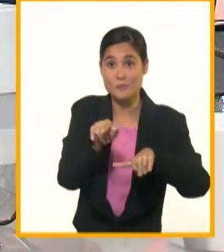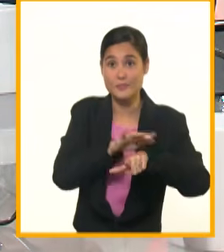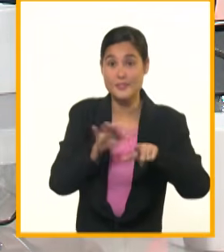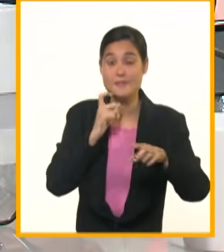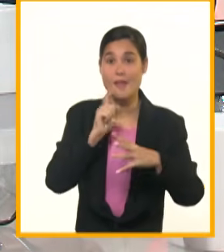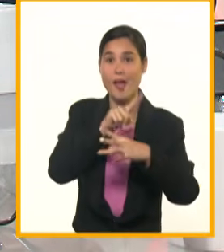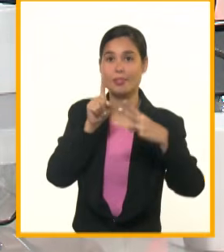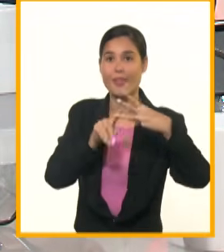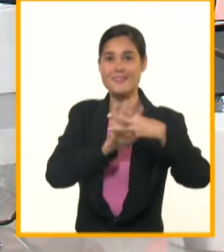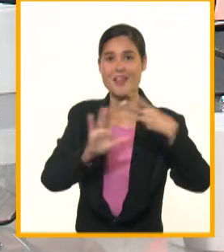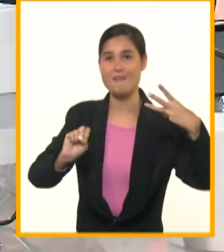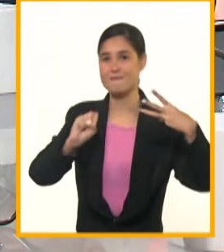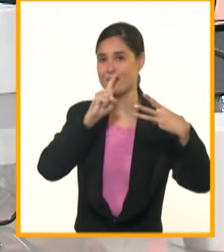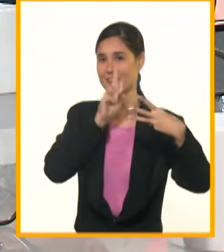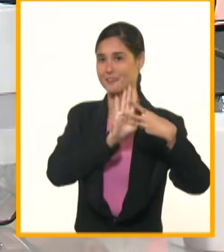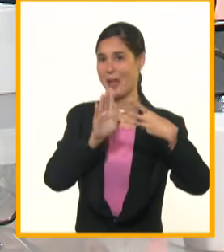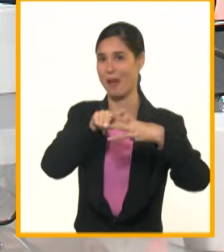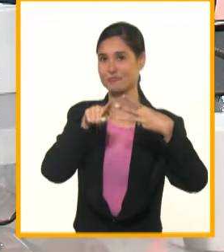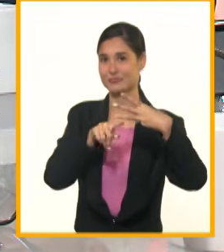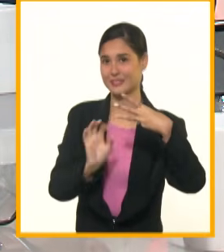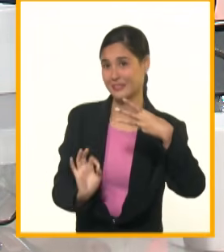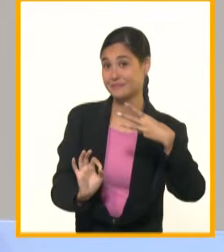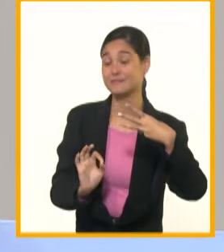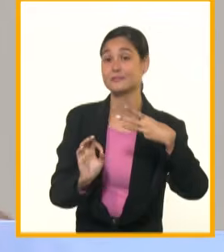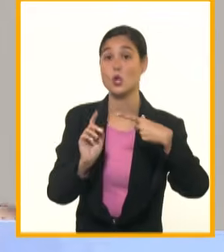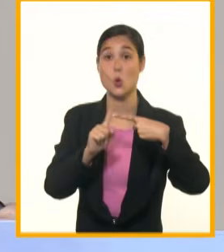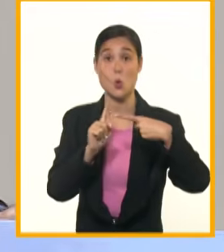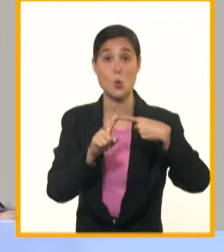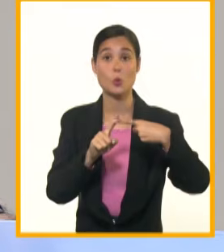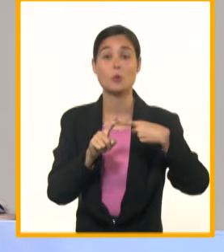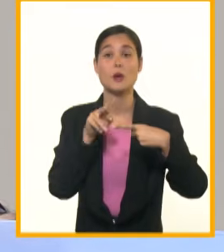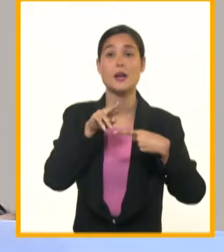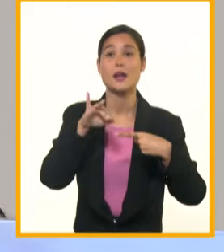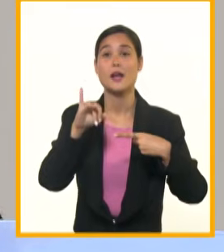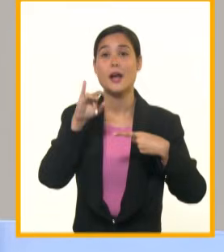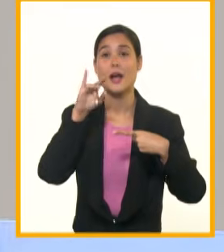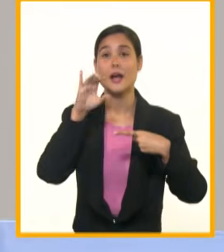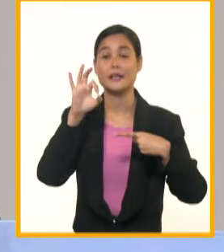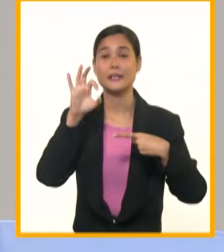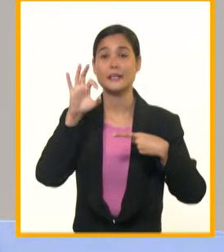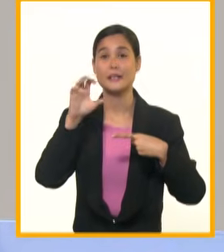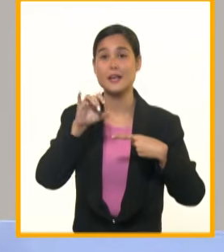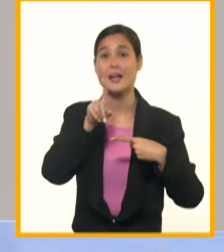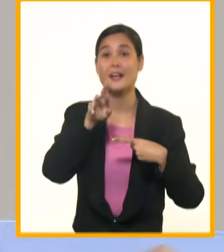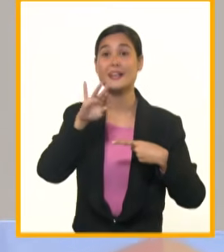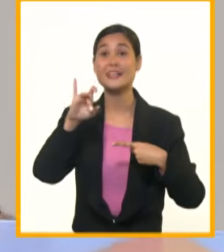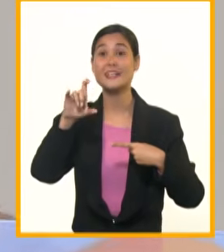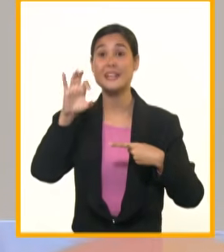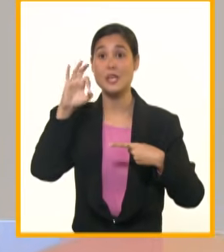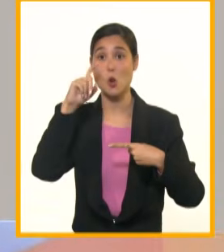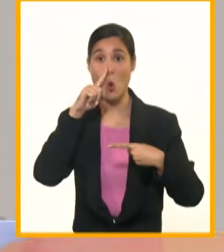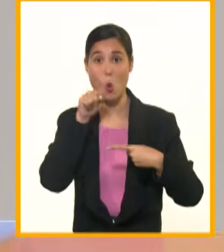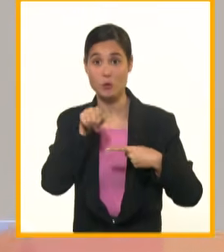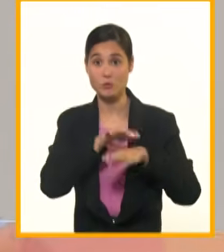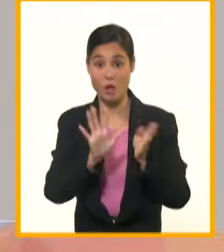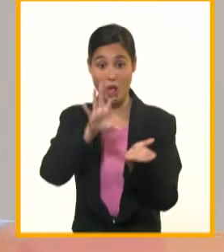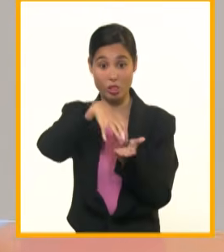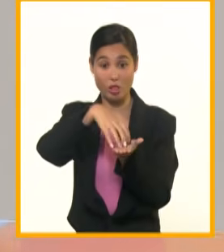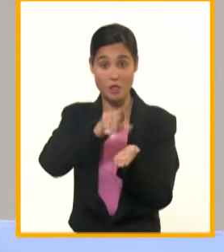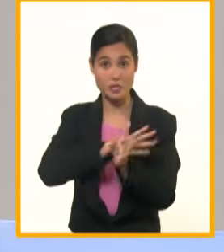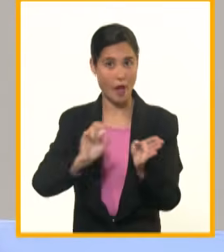Rincón, que bueno, aunque da servicio a la capital, pero está en nuestro territorio, el de La Sabana, que está entre los territorios Guine, San José,